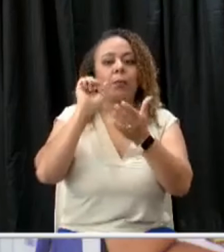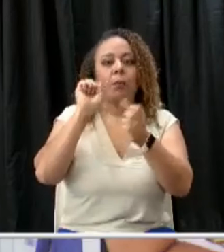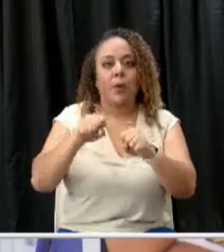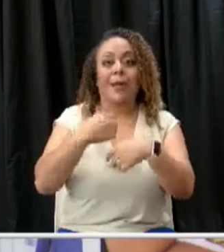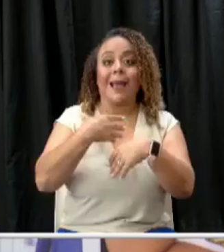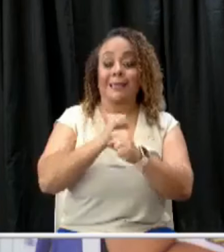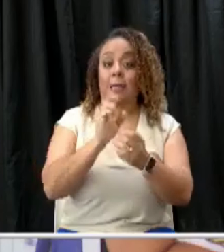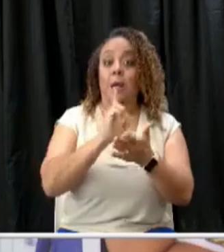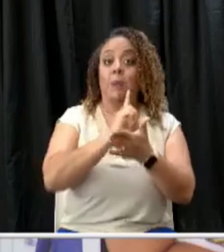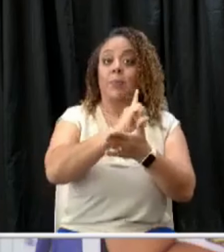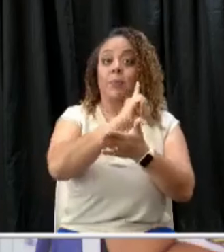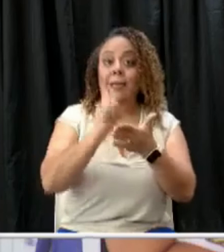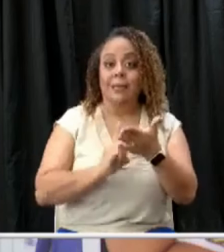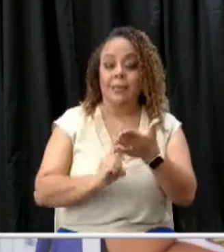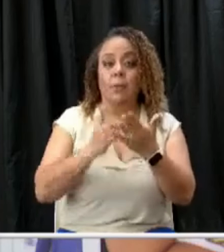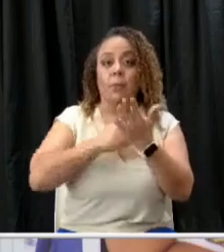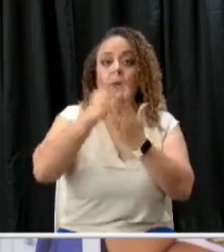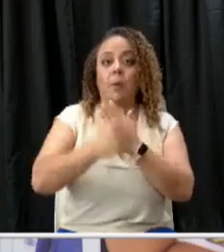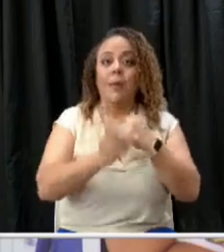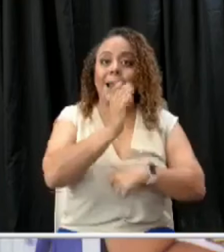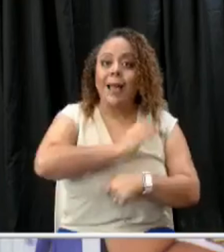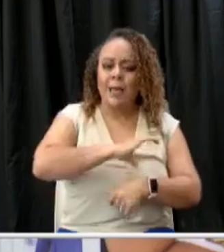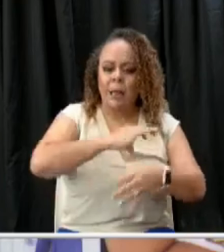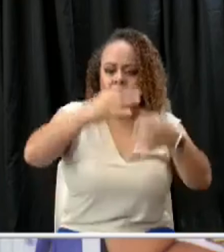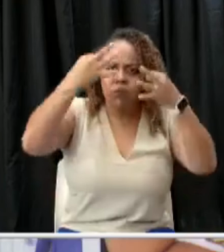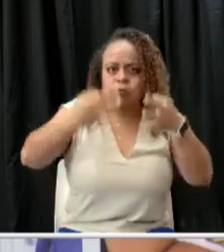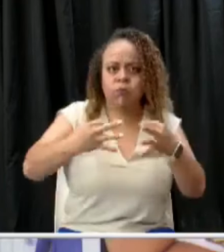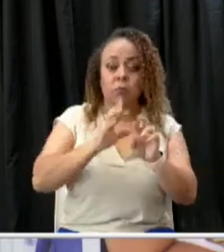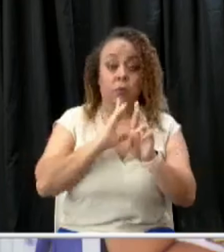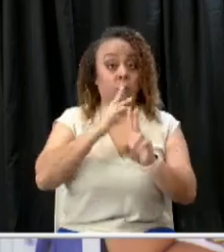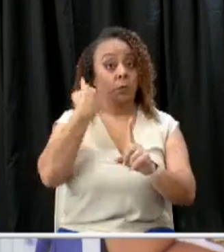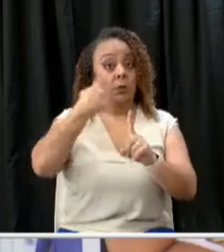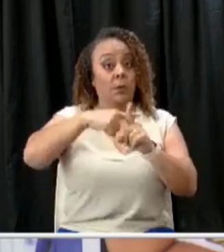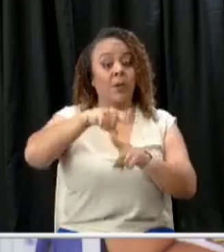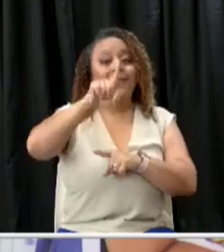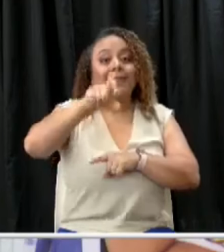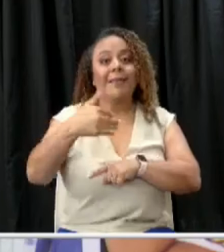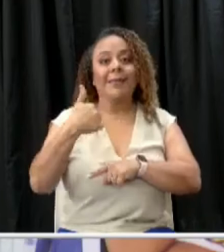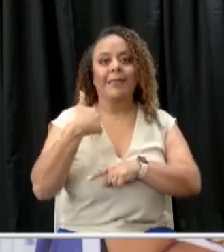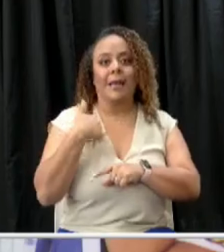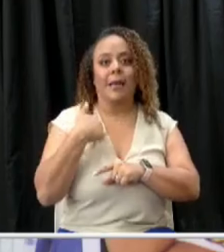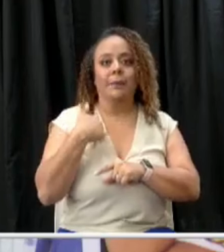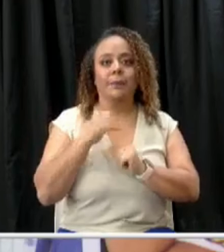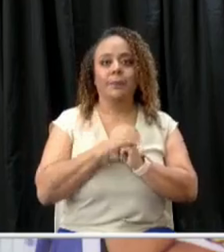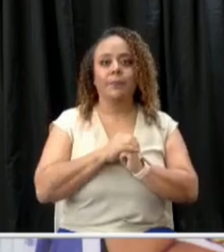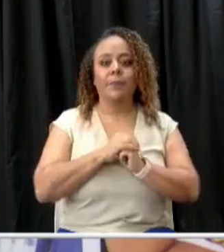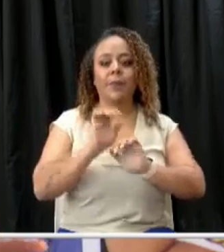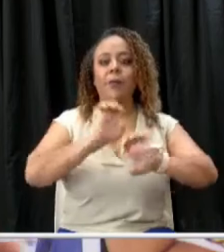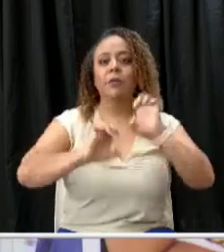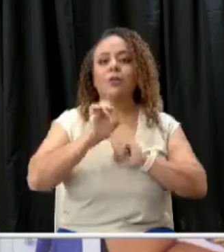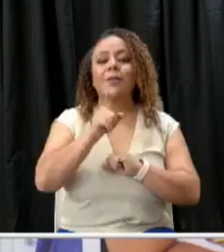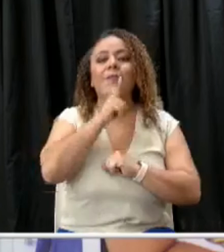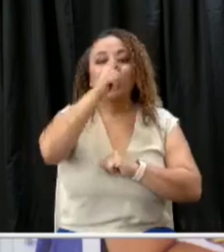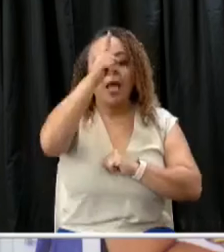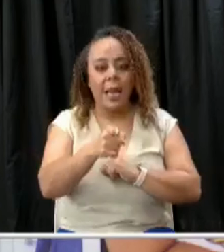un programa de calidad que tenga un impacto positivo, tiene que tener mediciones reales de las condiciones a